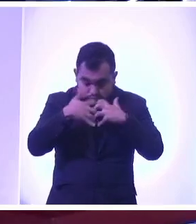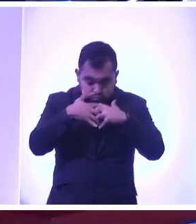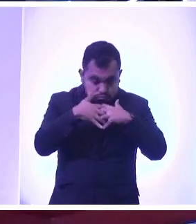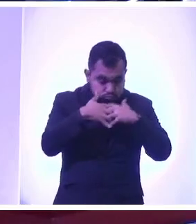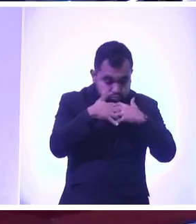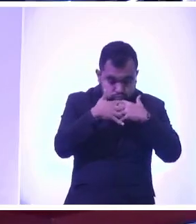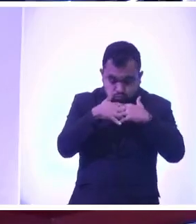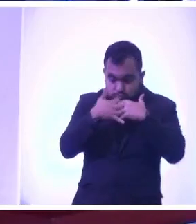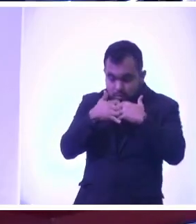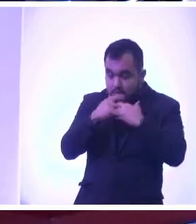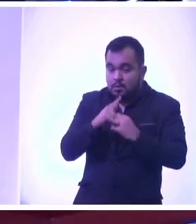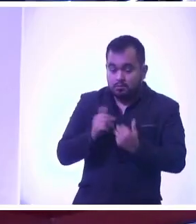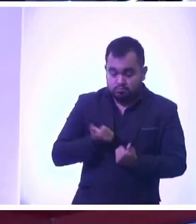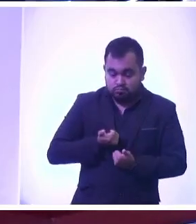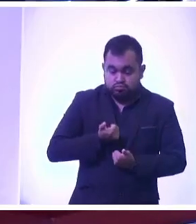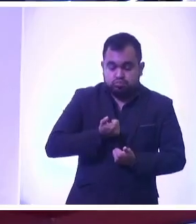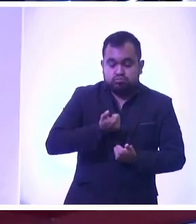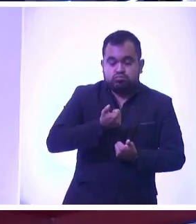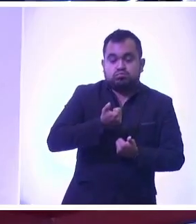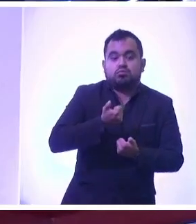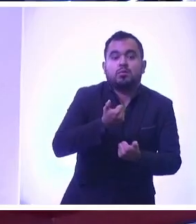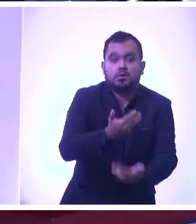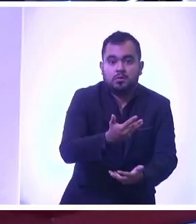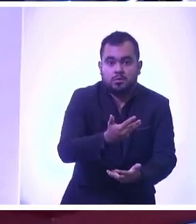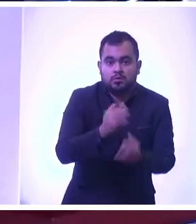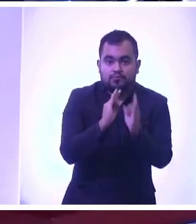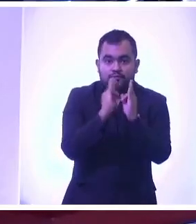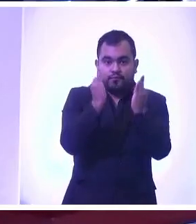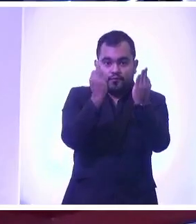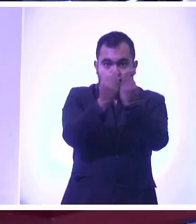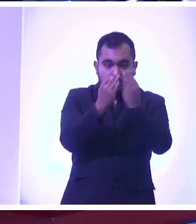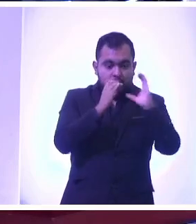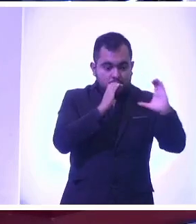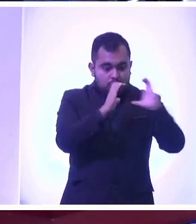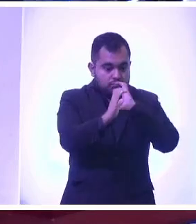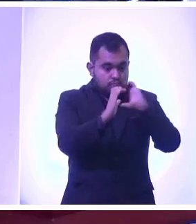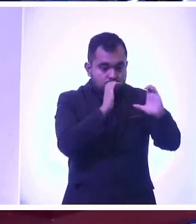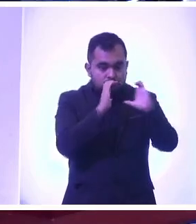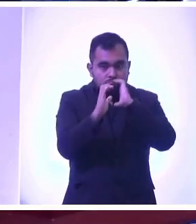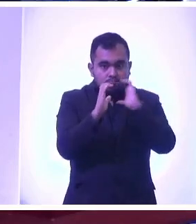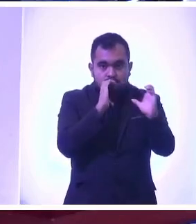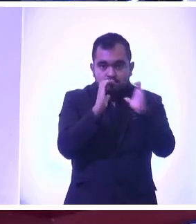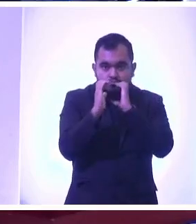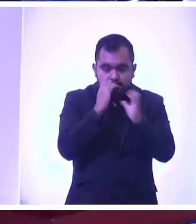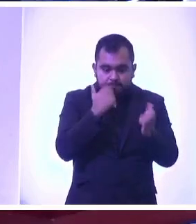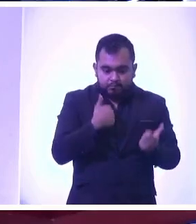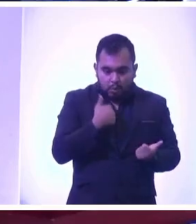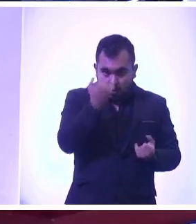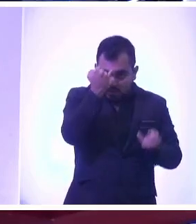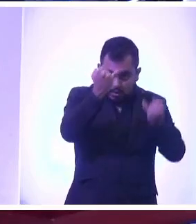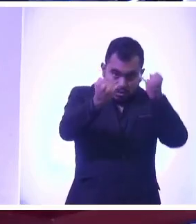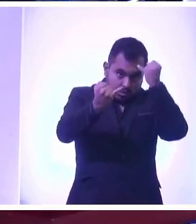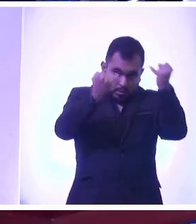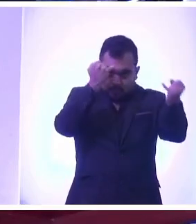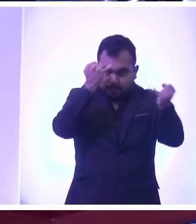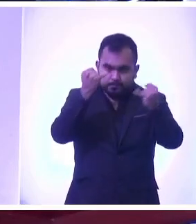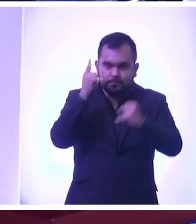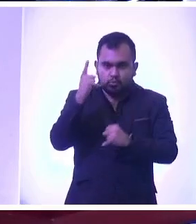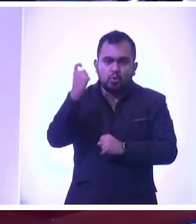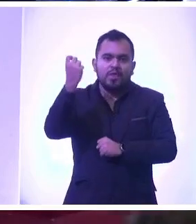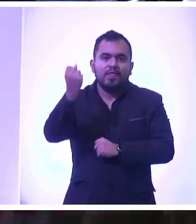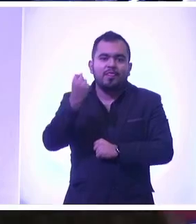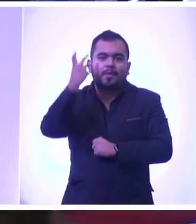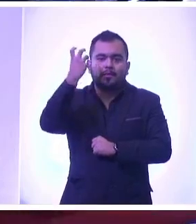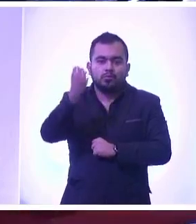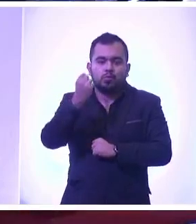lenguaje el cual nos hace humanos nos permite comunicarnos nos permite crear cosas y hay un discurso que Precisamente